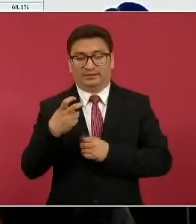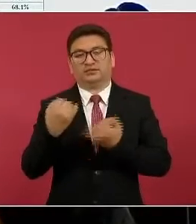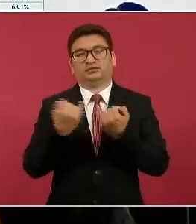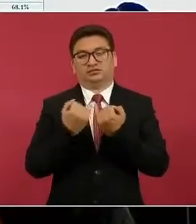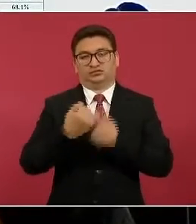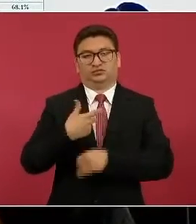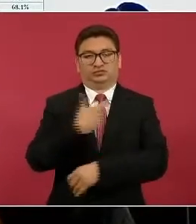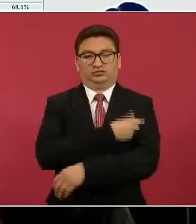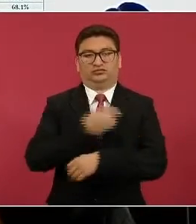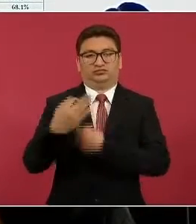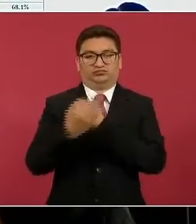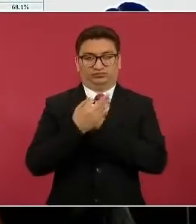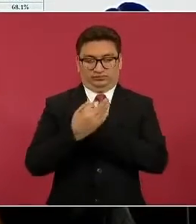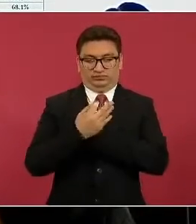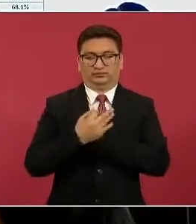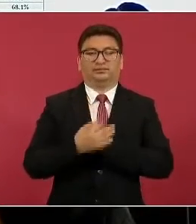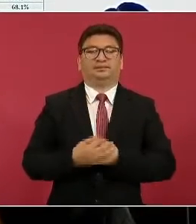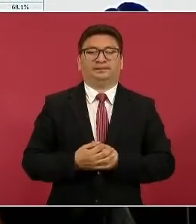esta que ya está